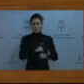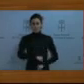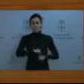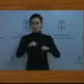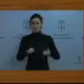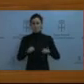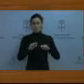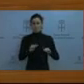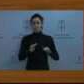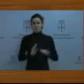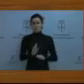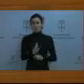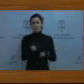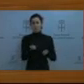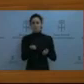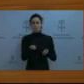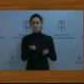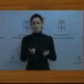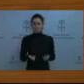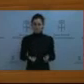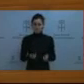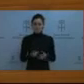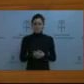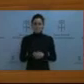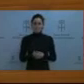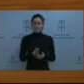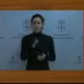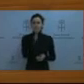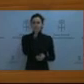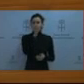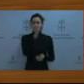sus propuestas porque, además,